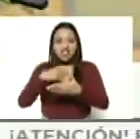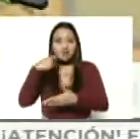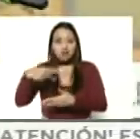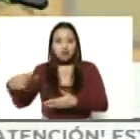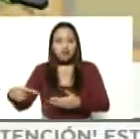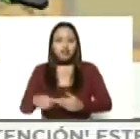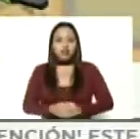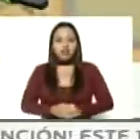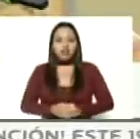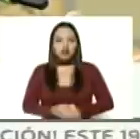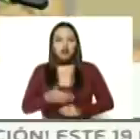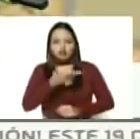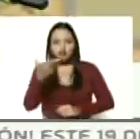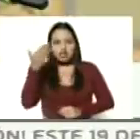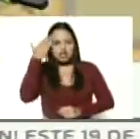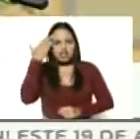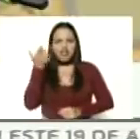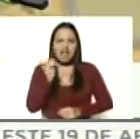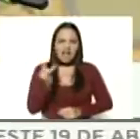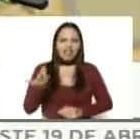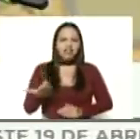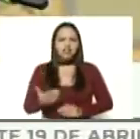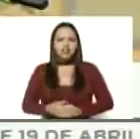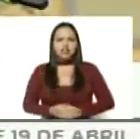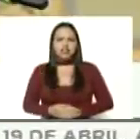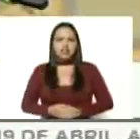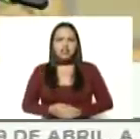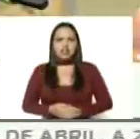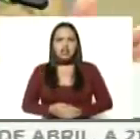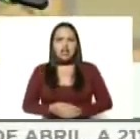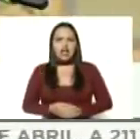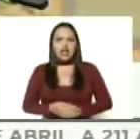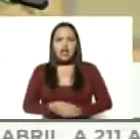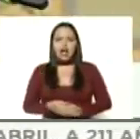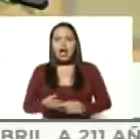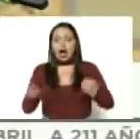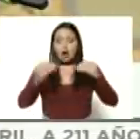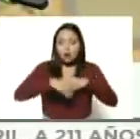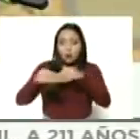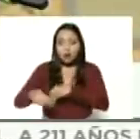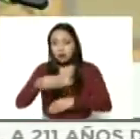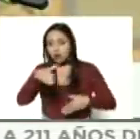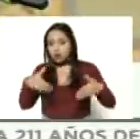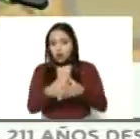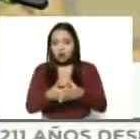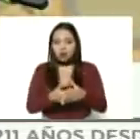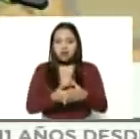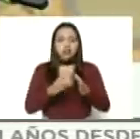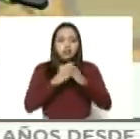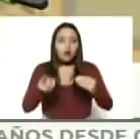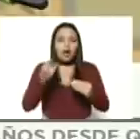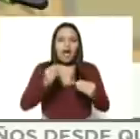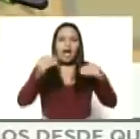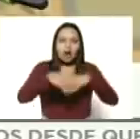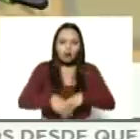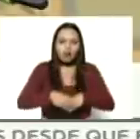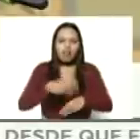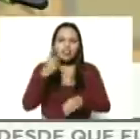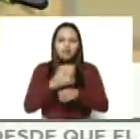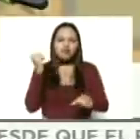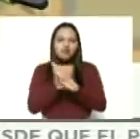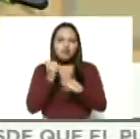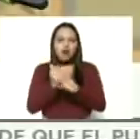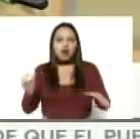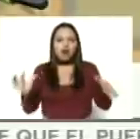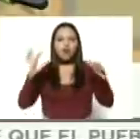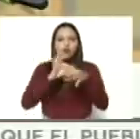ninguno. Como usted sabe, hemos hablado con todas las partes interesadas y todos están de acuerdo en que debemos trabajar juntos